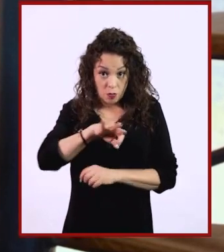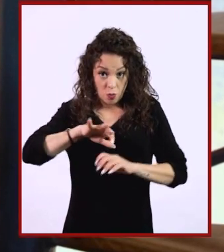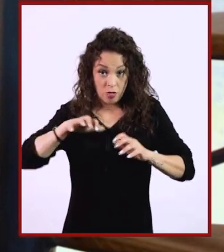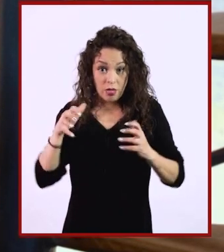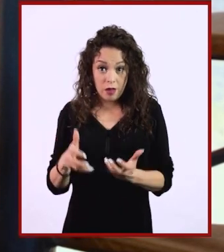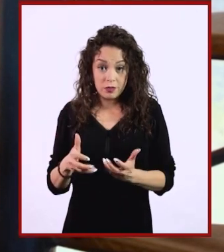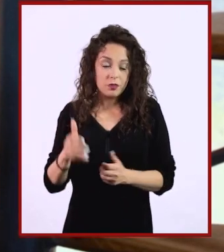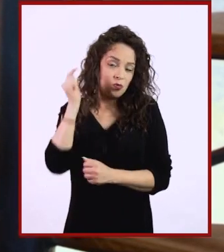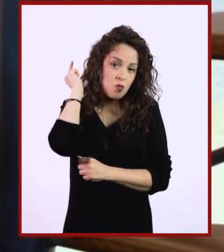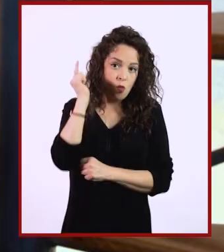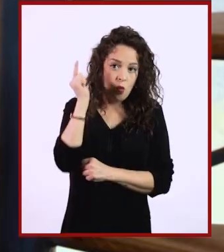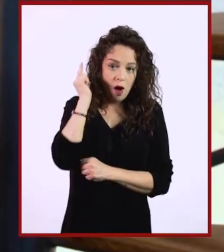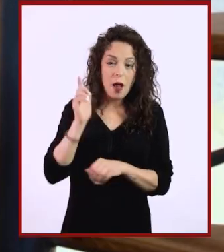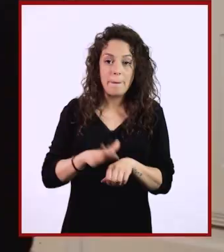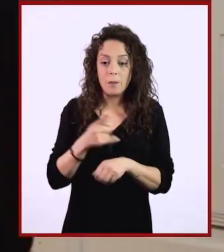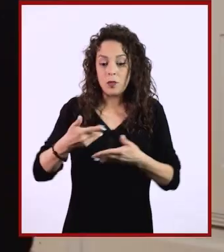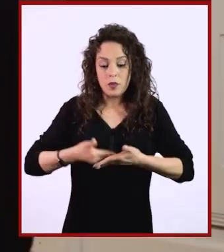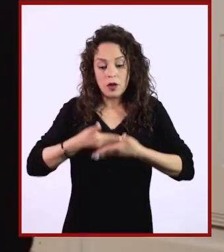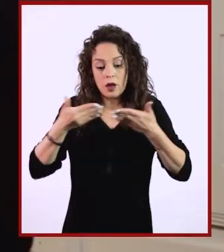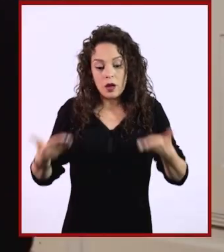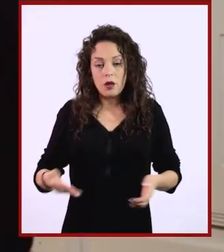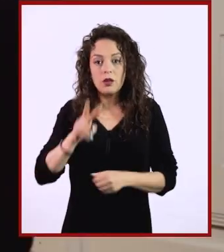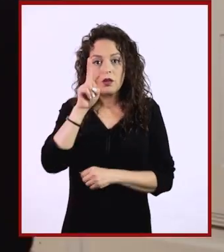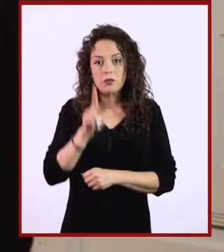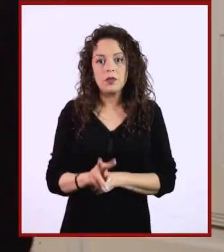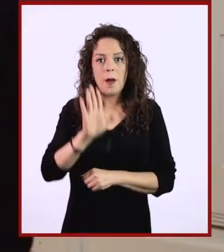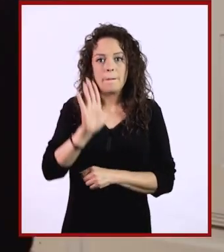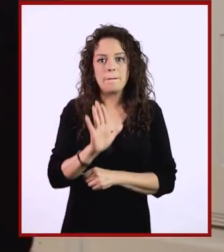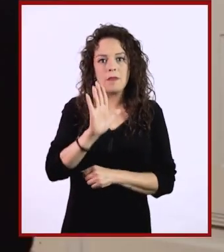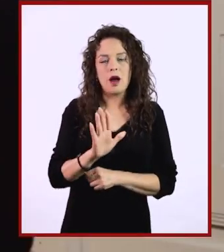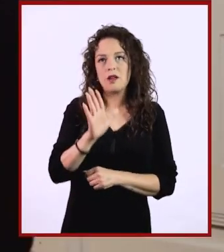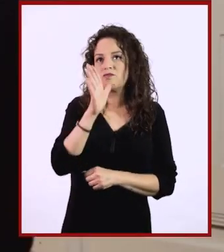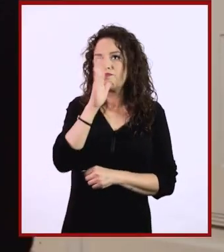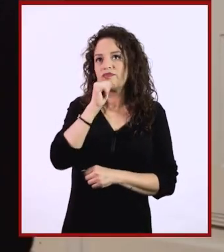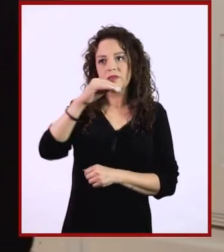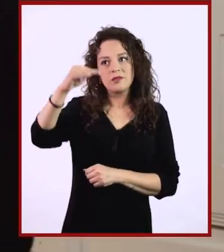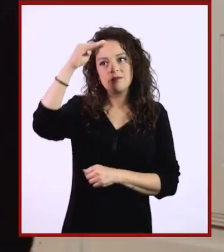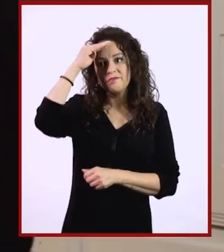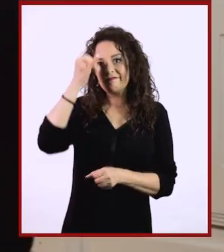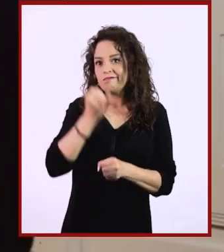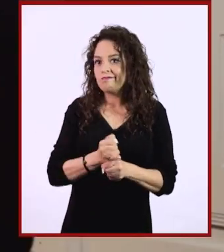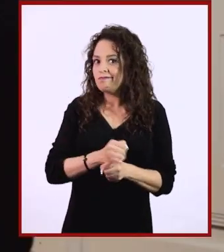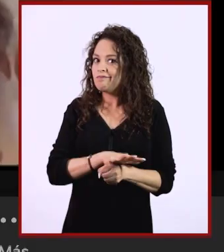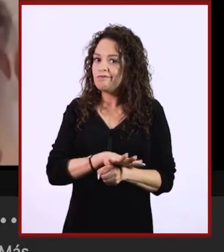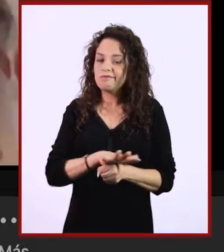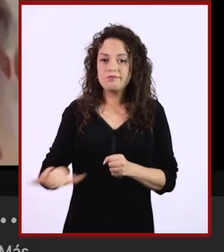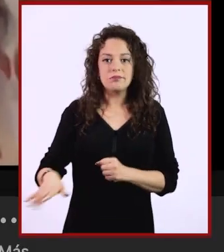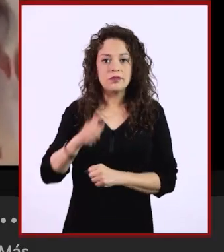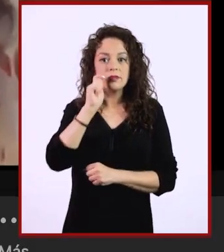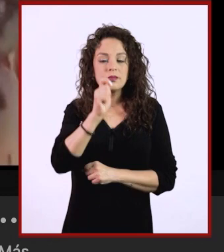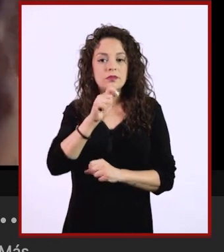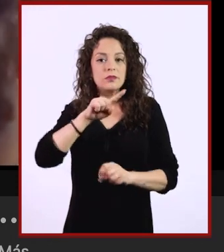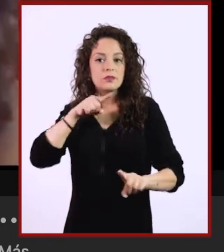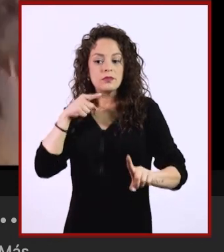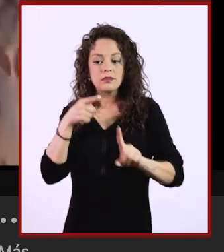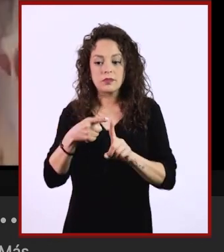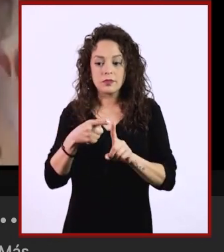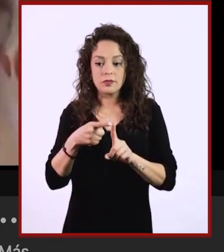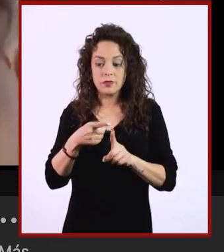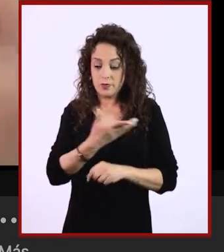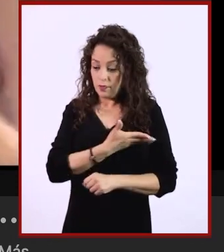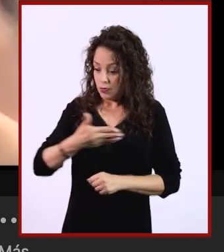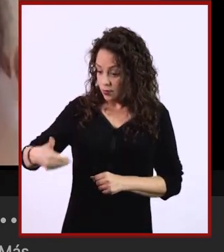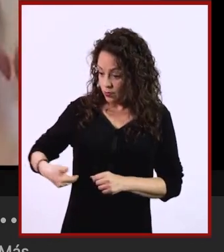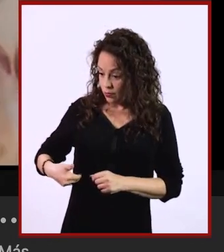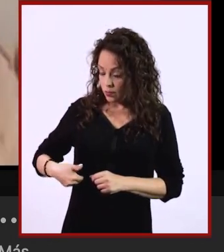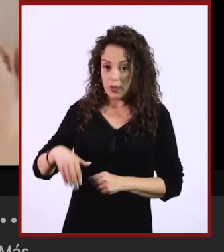¿no? Porque hoy por hoy ya es impensable nada más tomar en cuenta, por ejemplo, al Estado o a